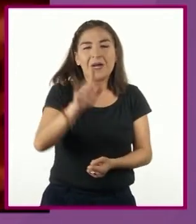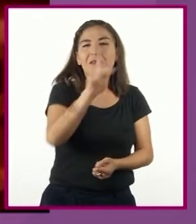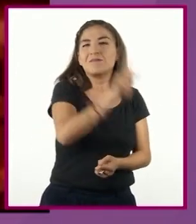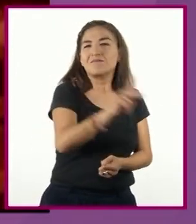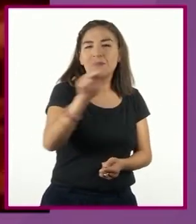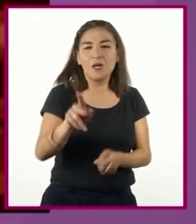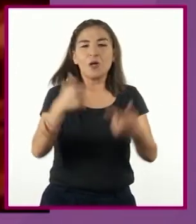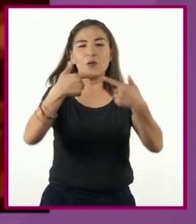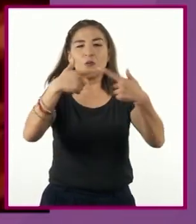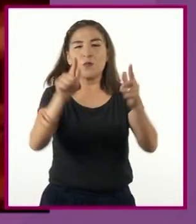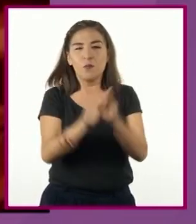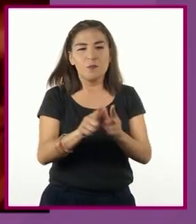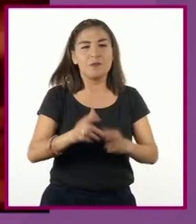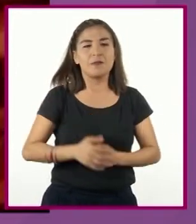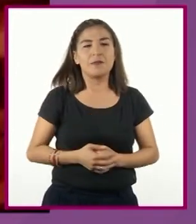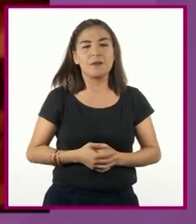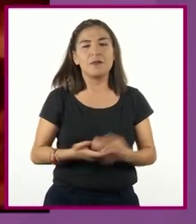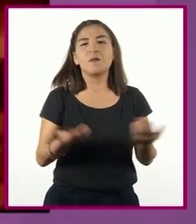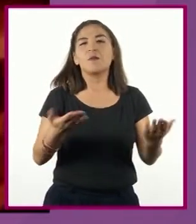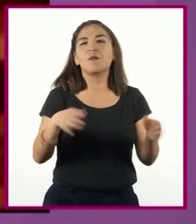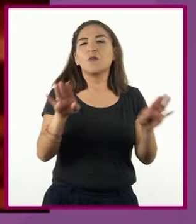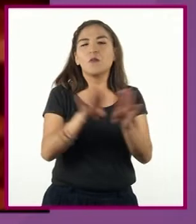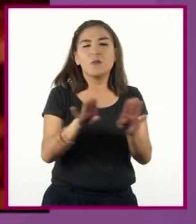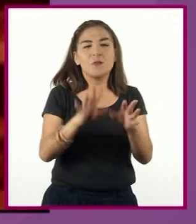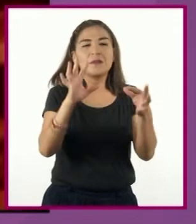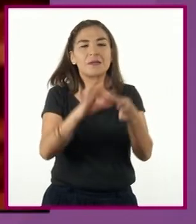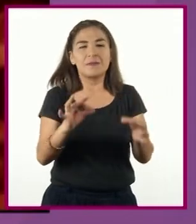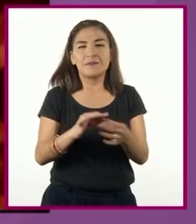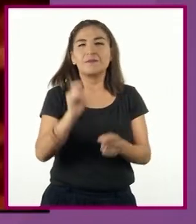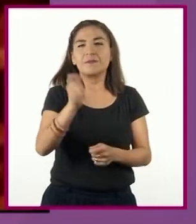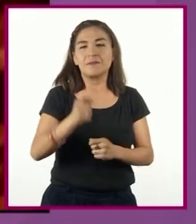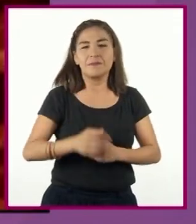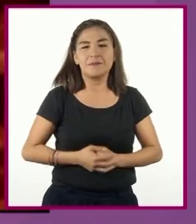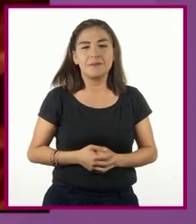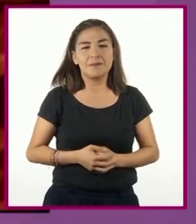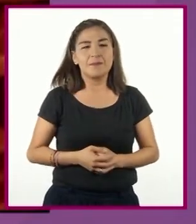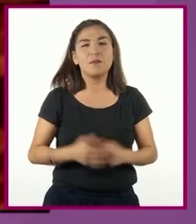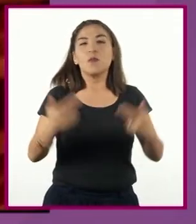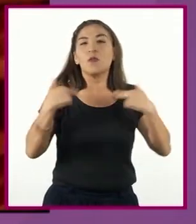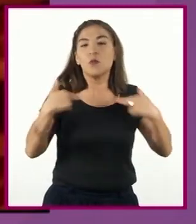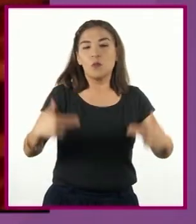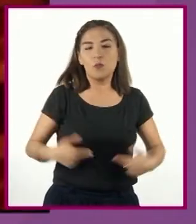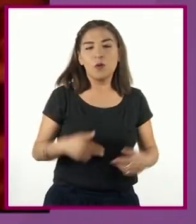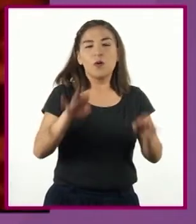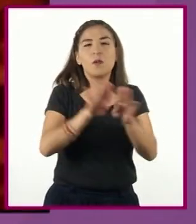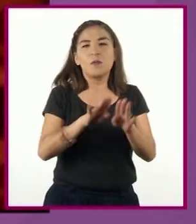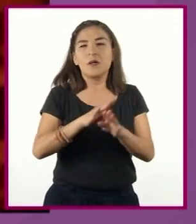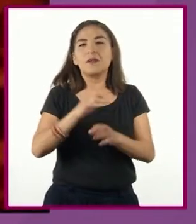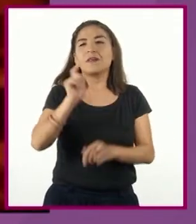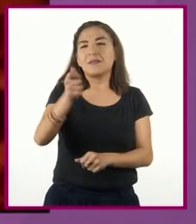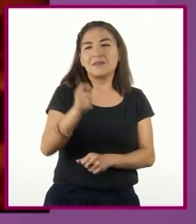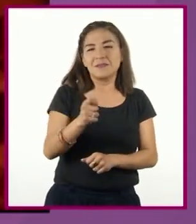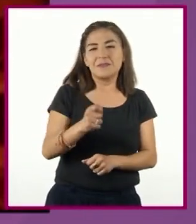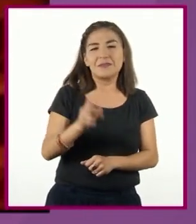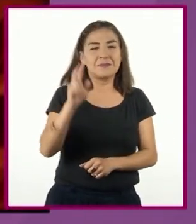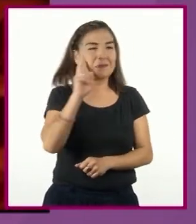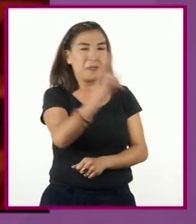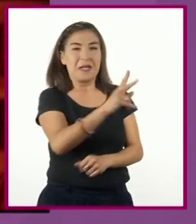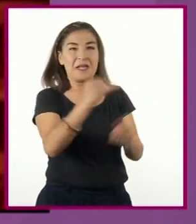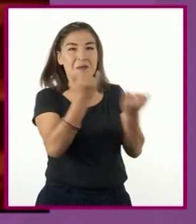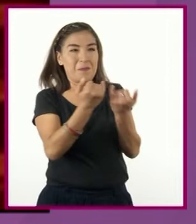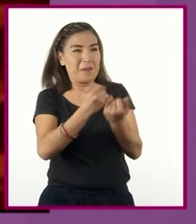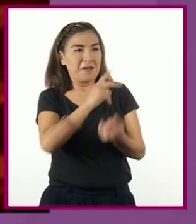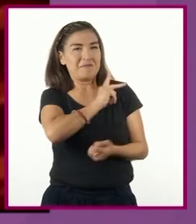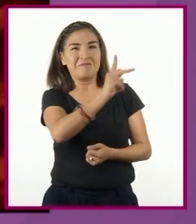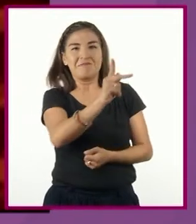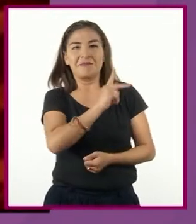grupo. Vamos, en el sentido más básico, implica que los humanos nos vamos con lo que son como nosotros